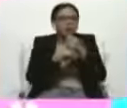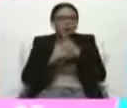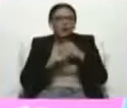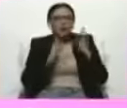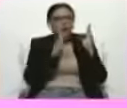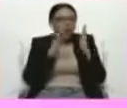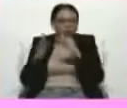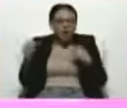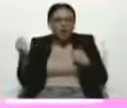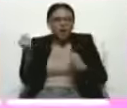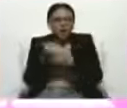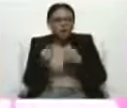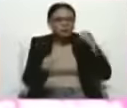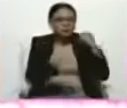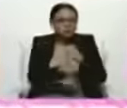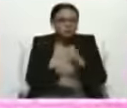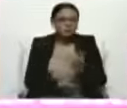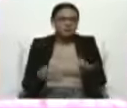para acercar.